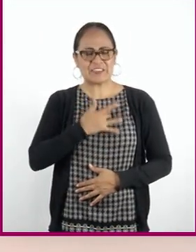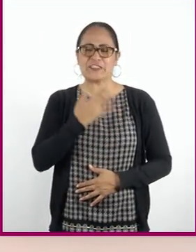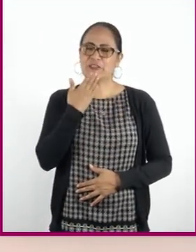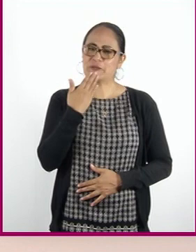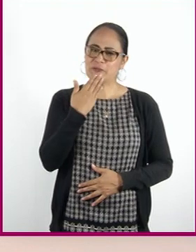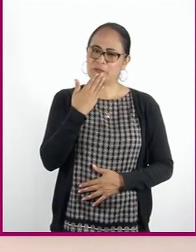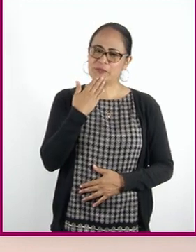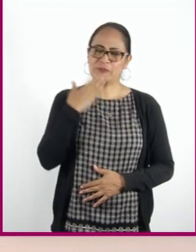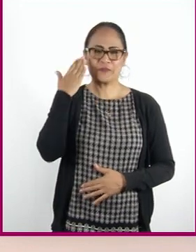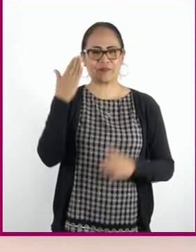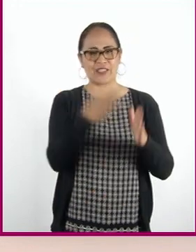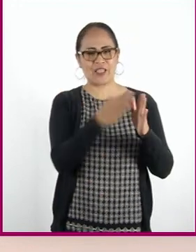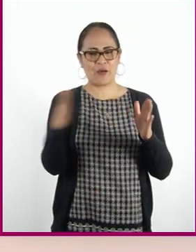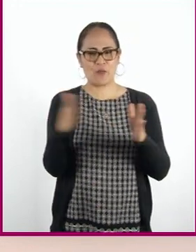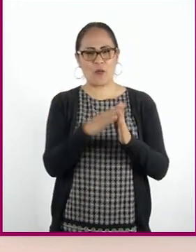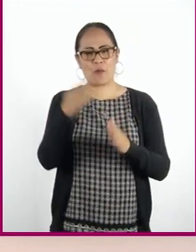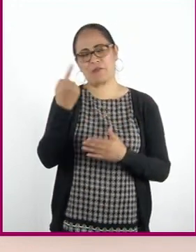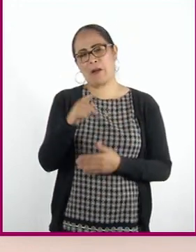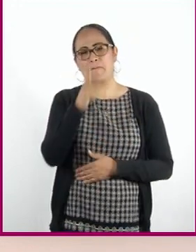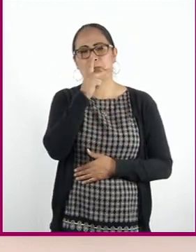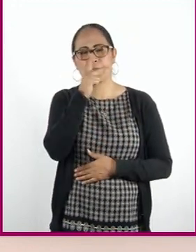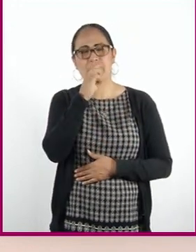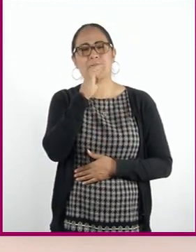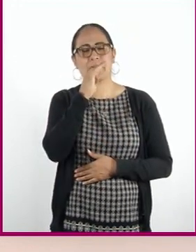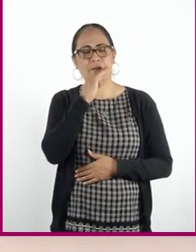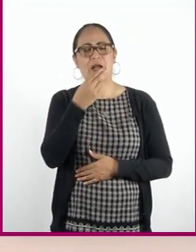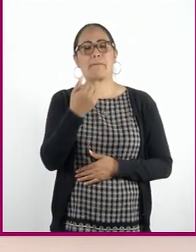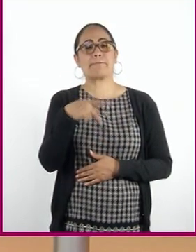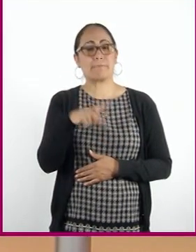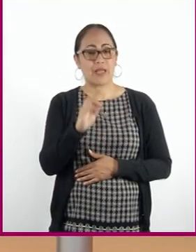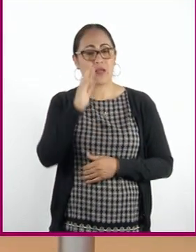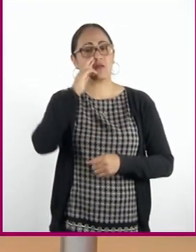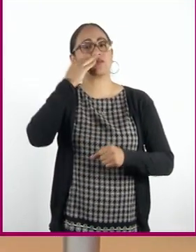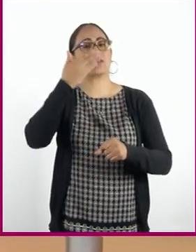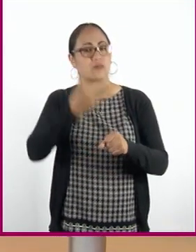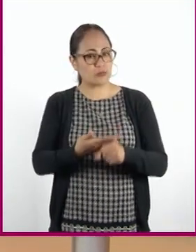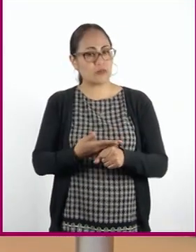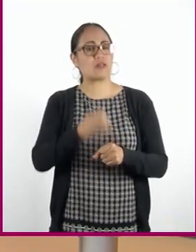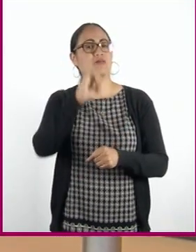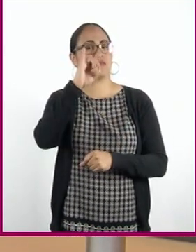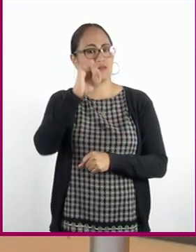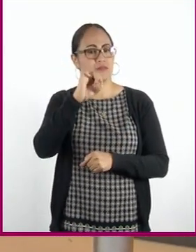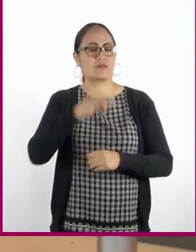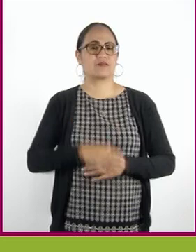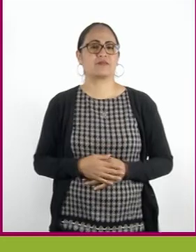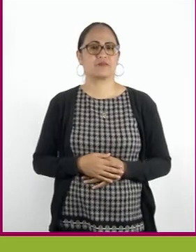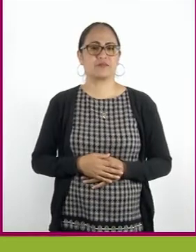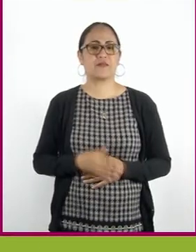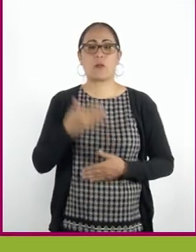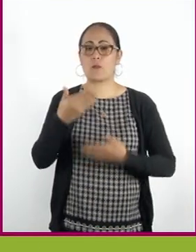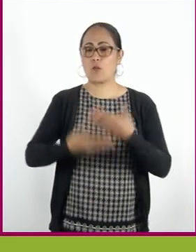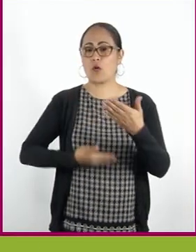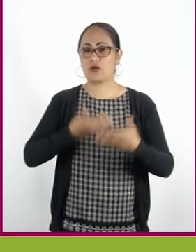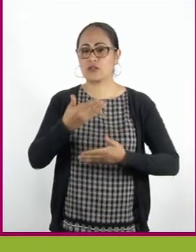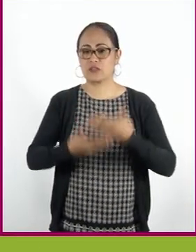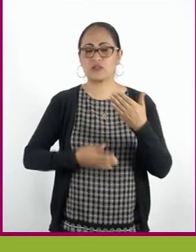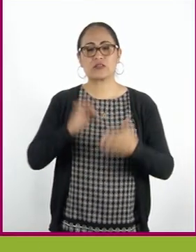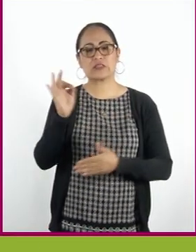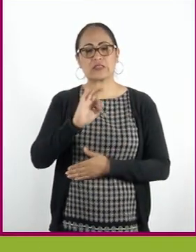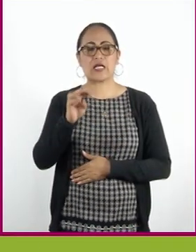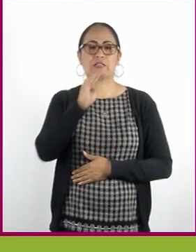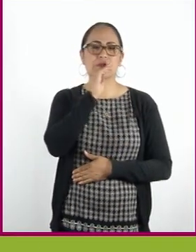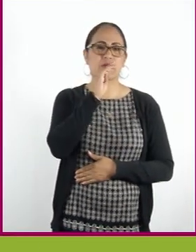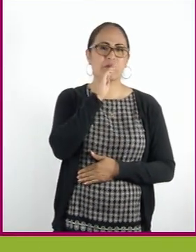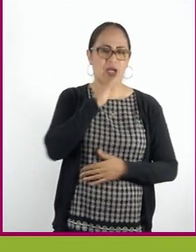que comprende la paternidad y maternidad responsable. Como parte de este proceso, la madre puede